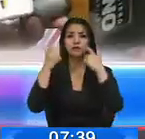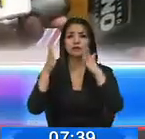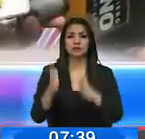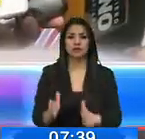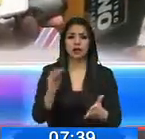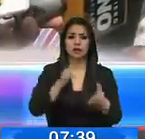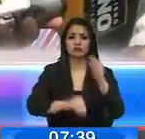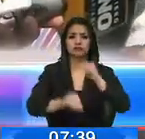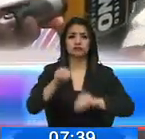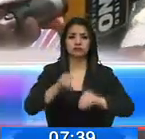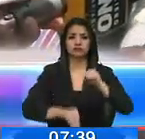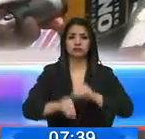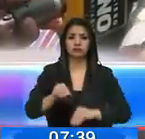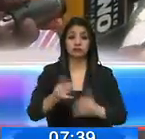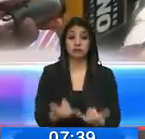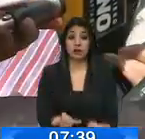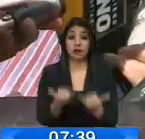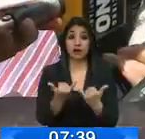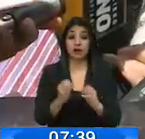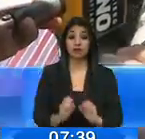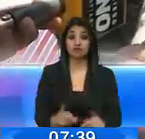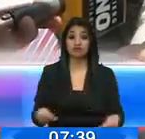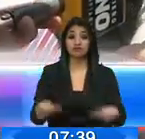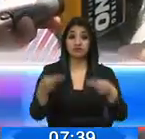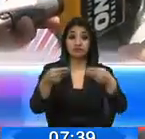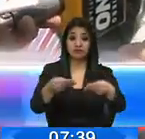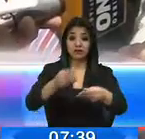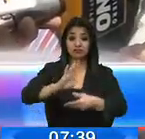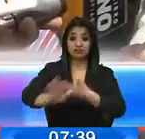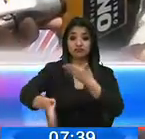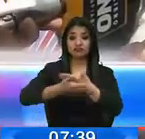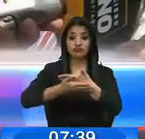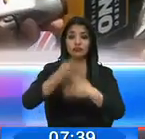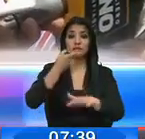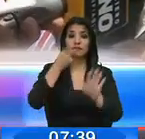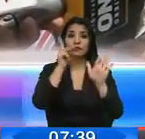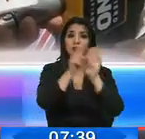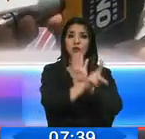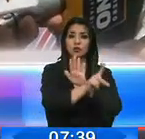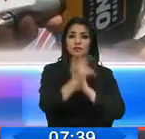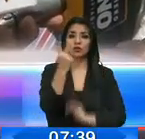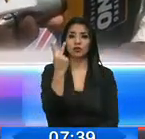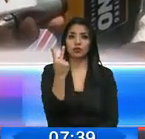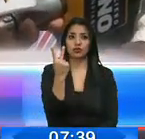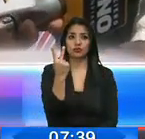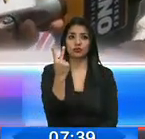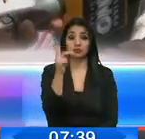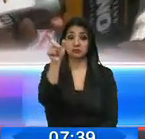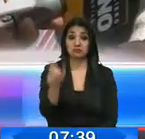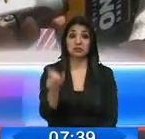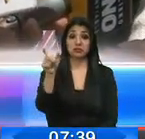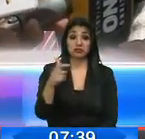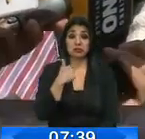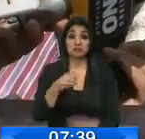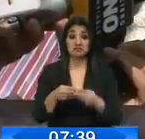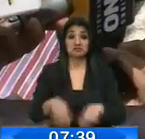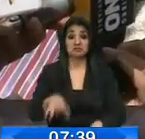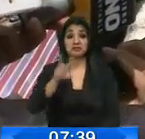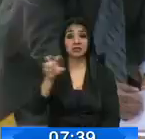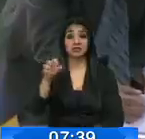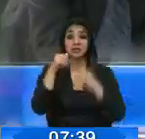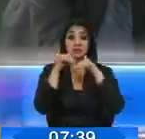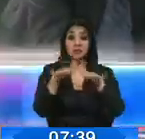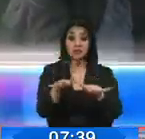En esta oportunidad se adjunta las denuncias de dos víctimas del caso